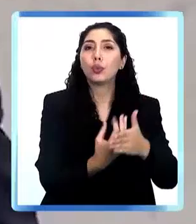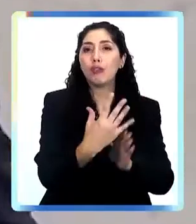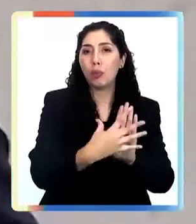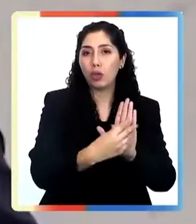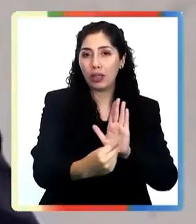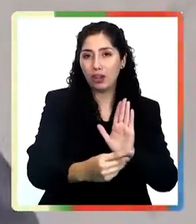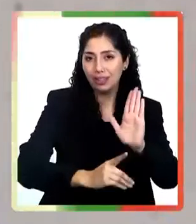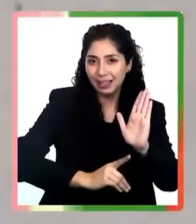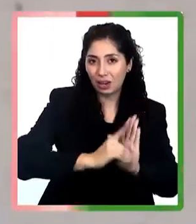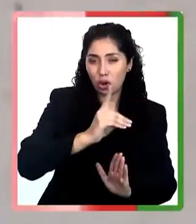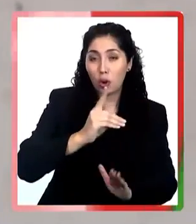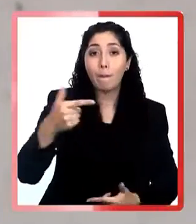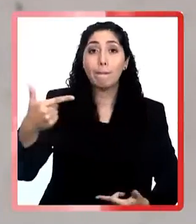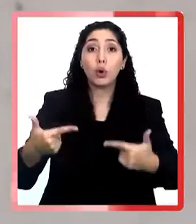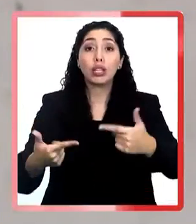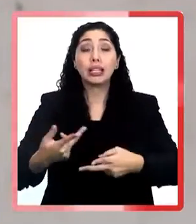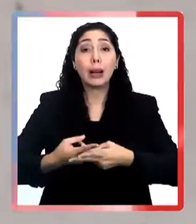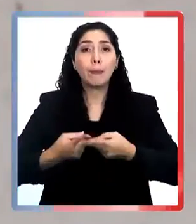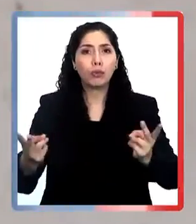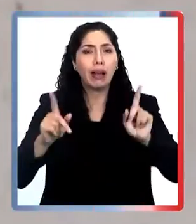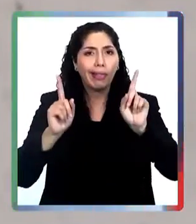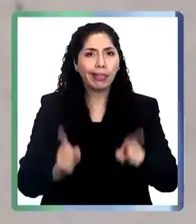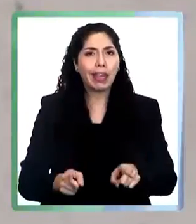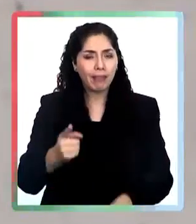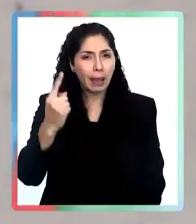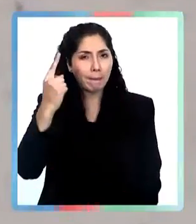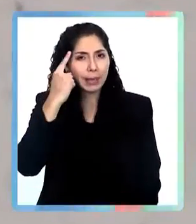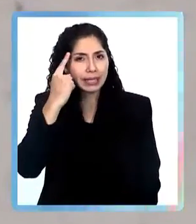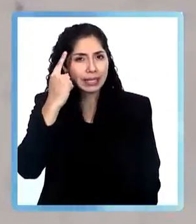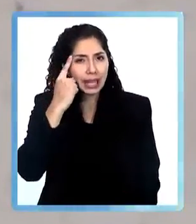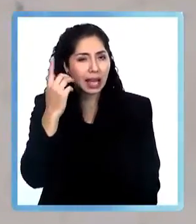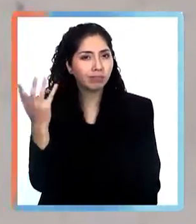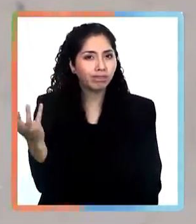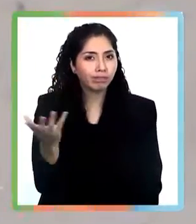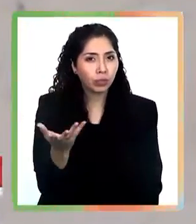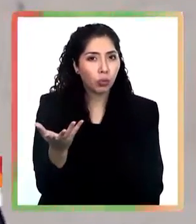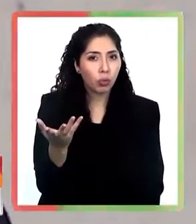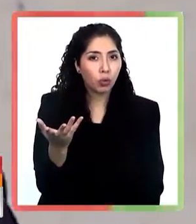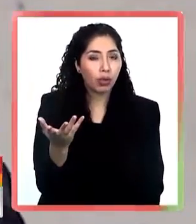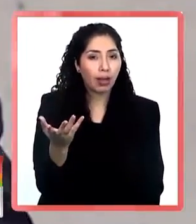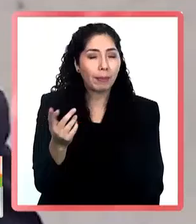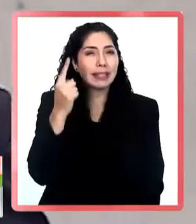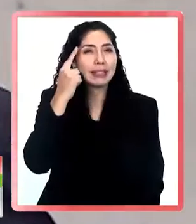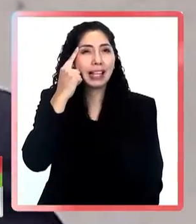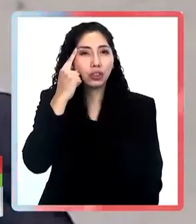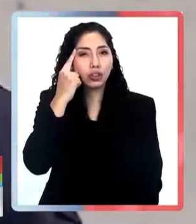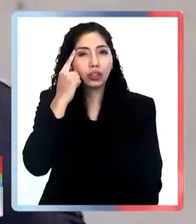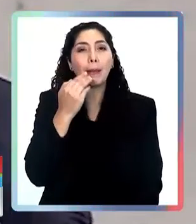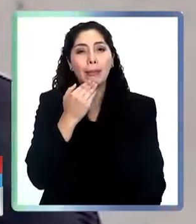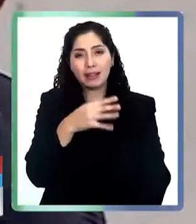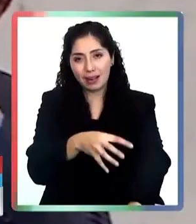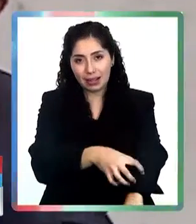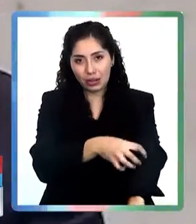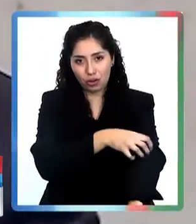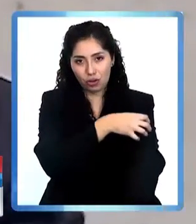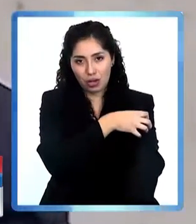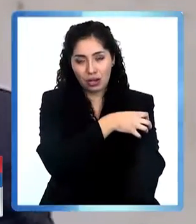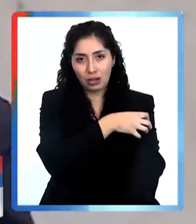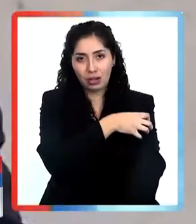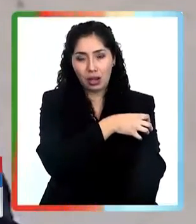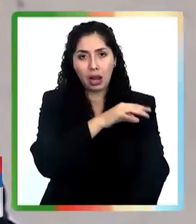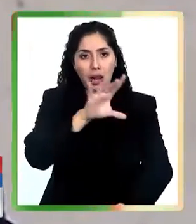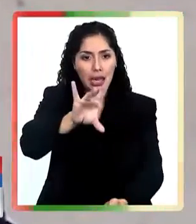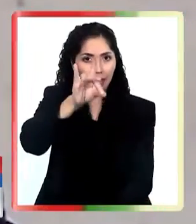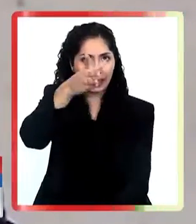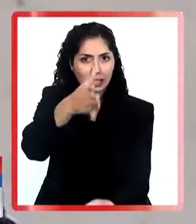de desarrollo las políticas públicas deben pensarse como y desde las regiones no queremos que las